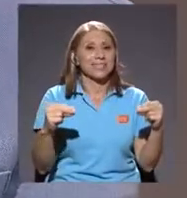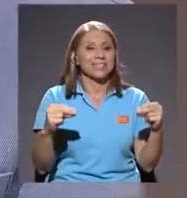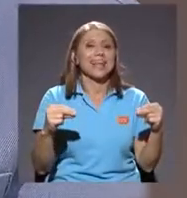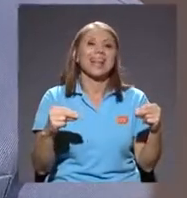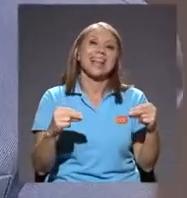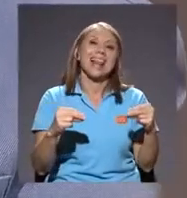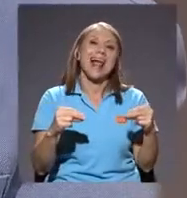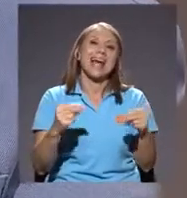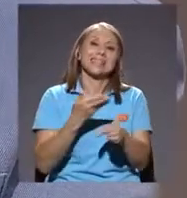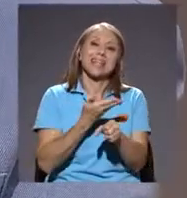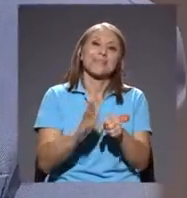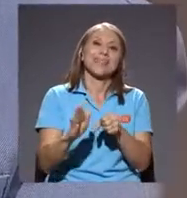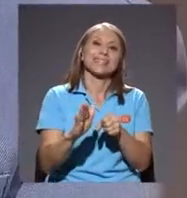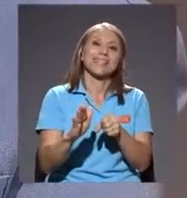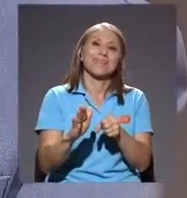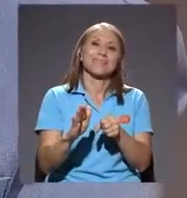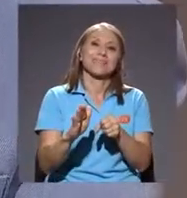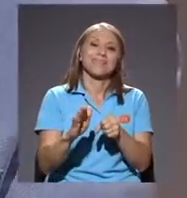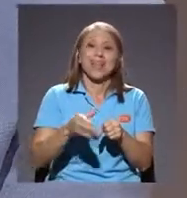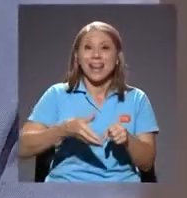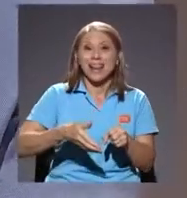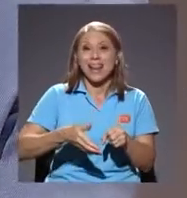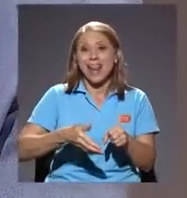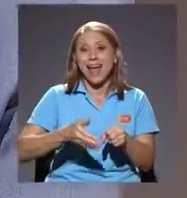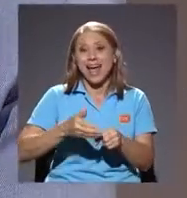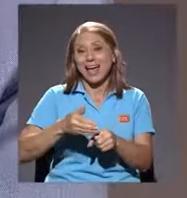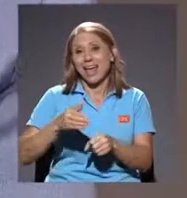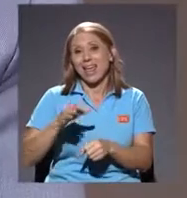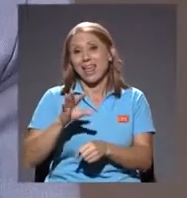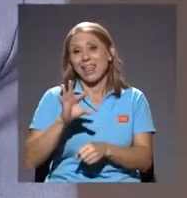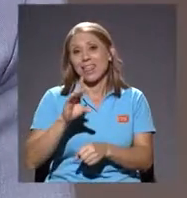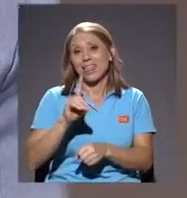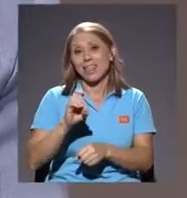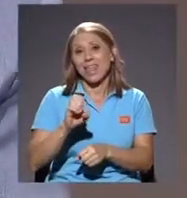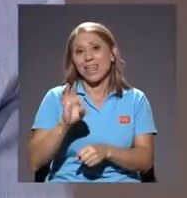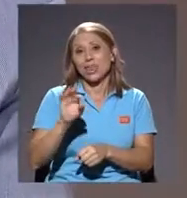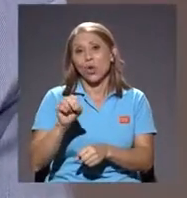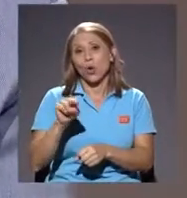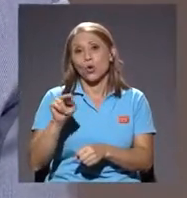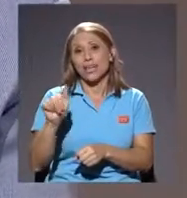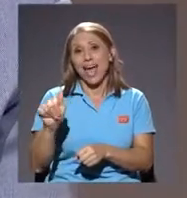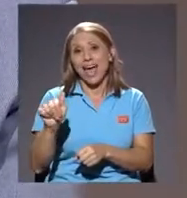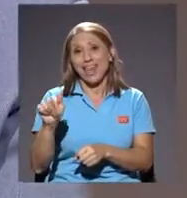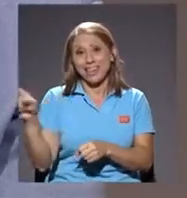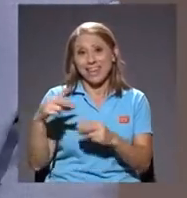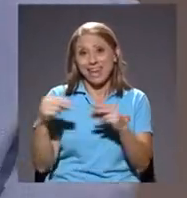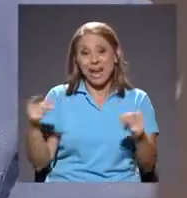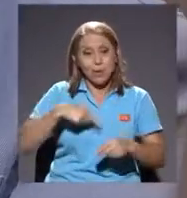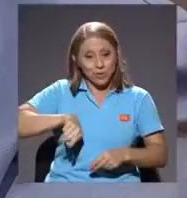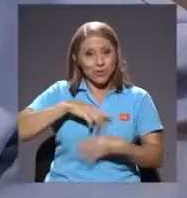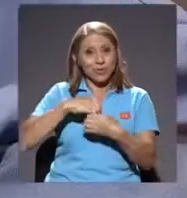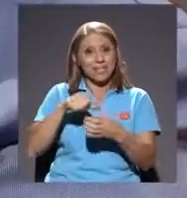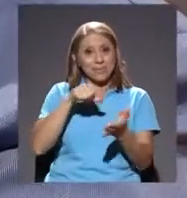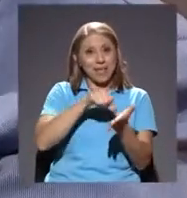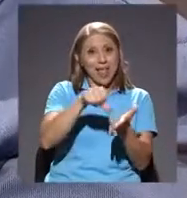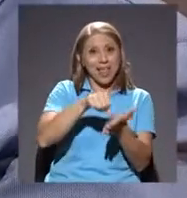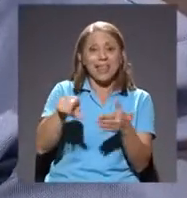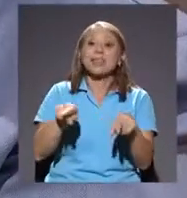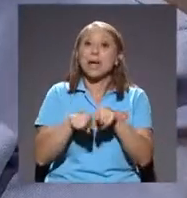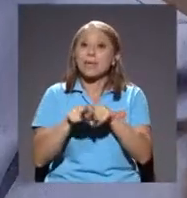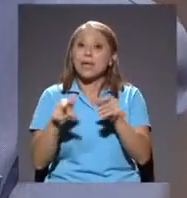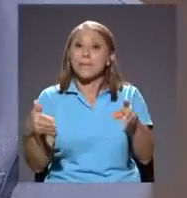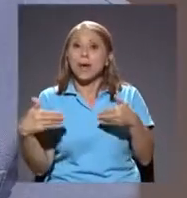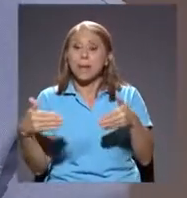de nicaragua la producimos producimos la cervecería de ser de panamá y en el caribe